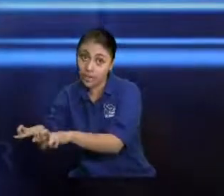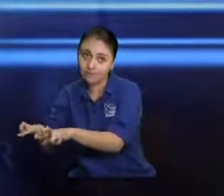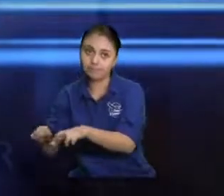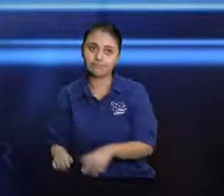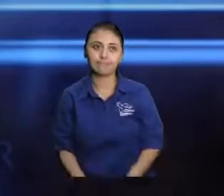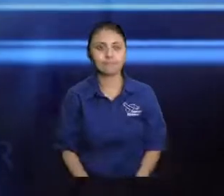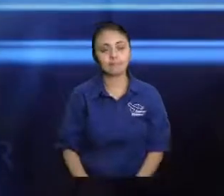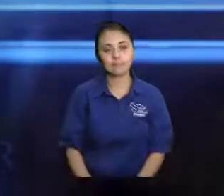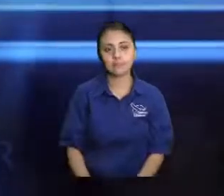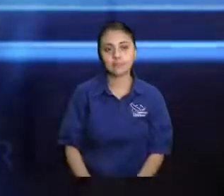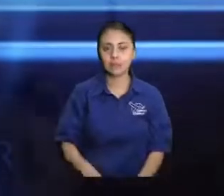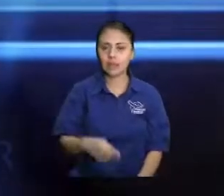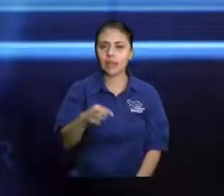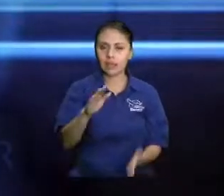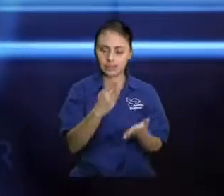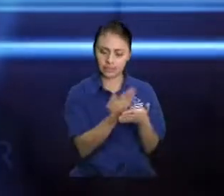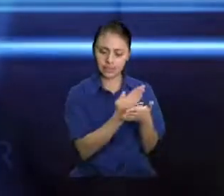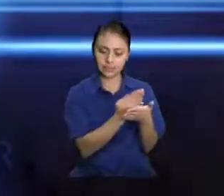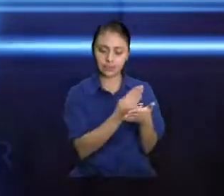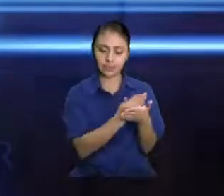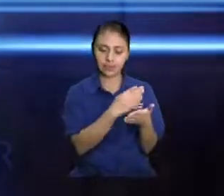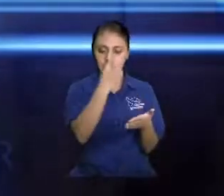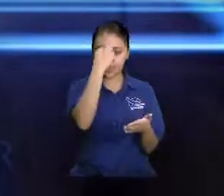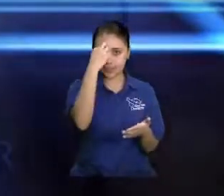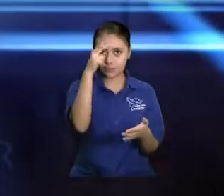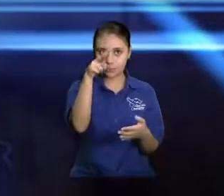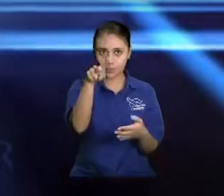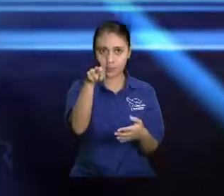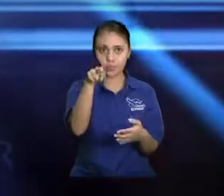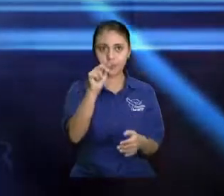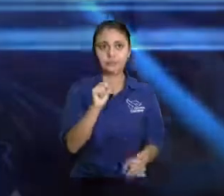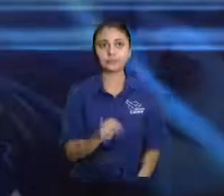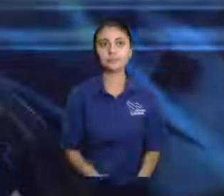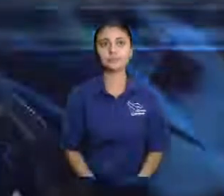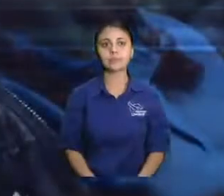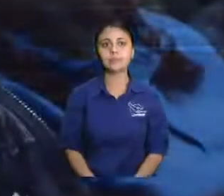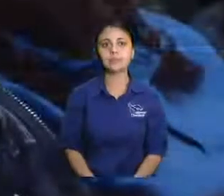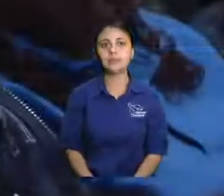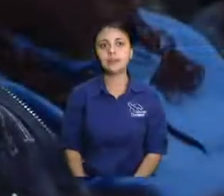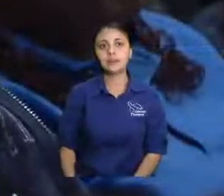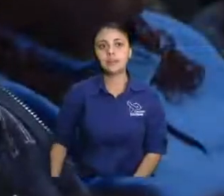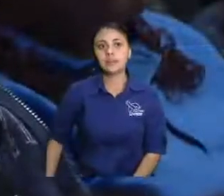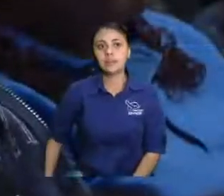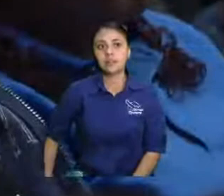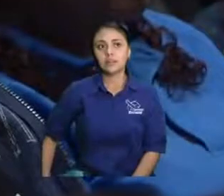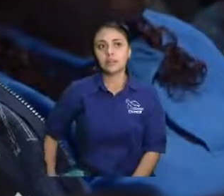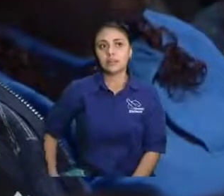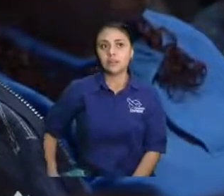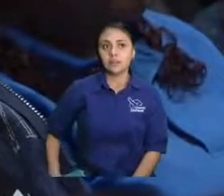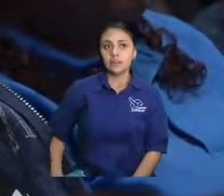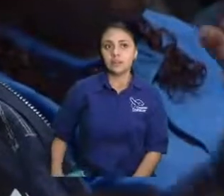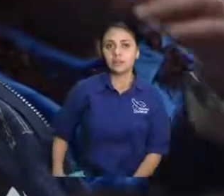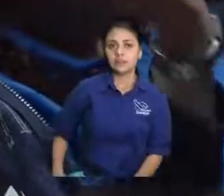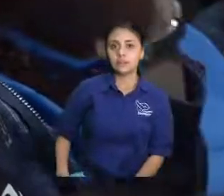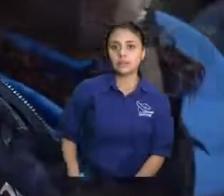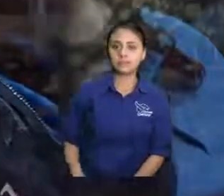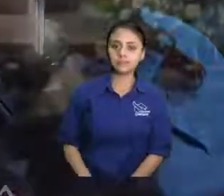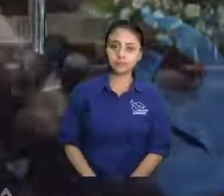libro de Proverbios, así rapidito se lo voy a leer, porque ese no es el tema. Más o menos es, pero